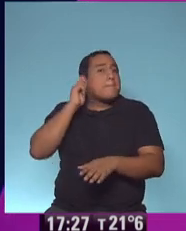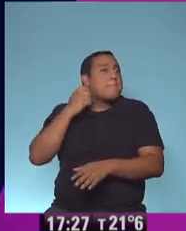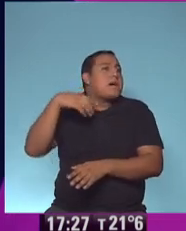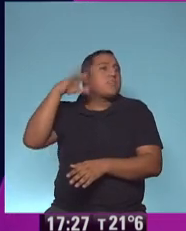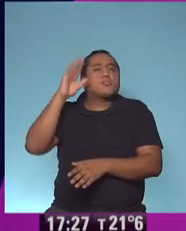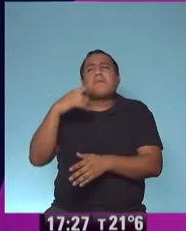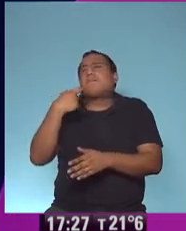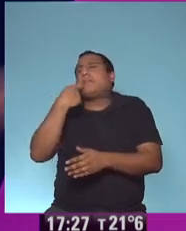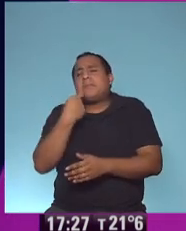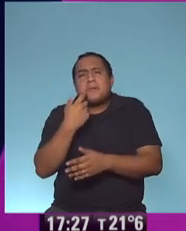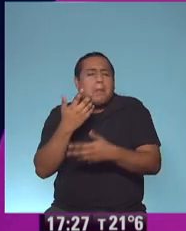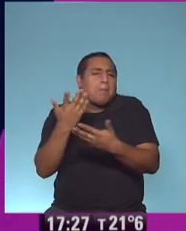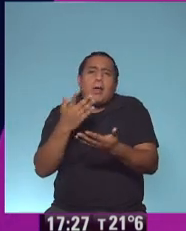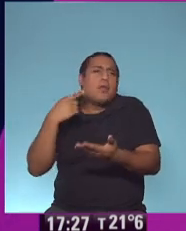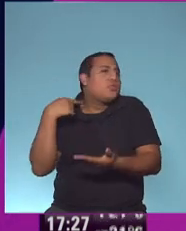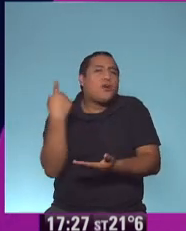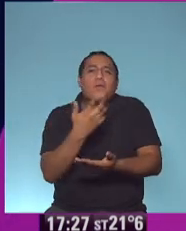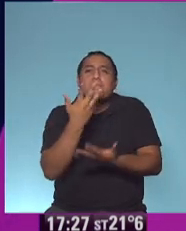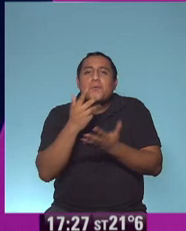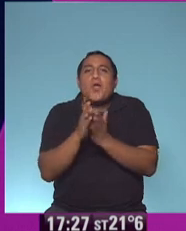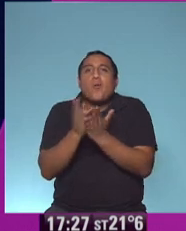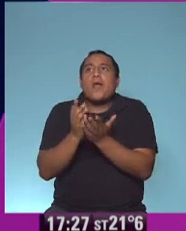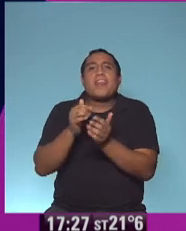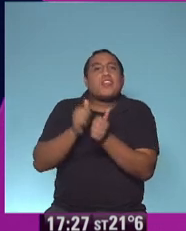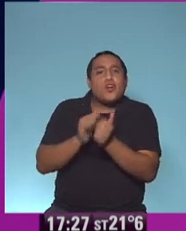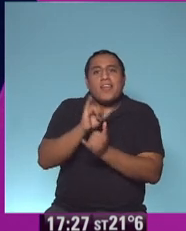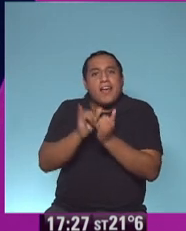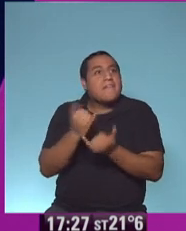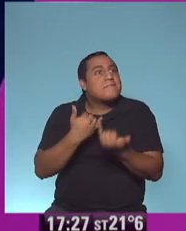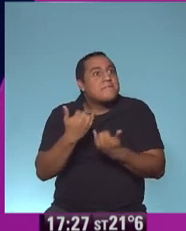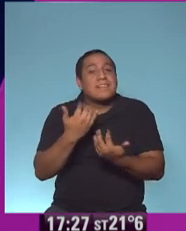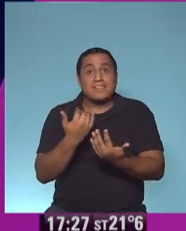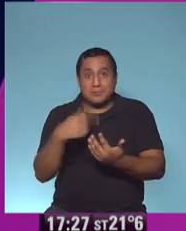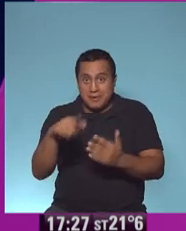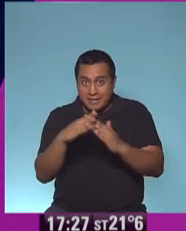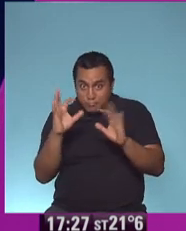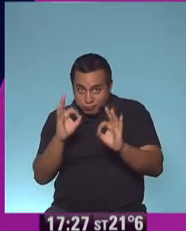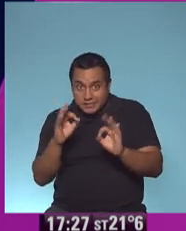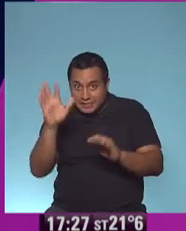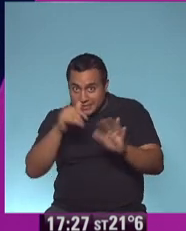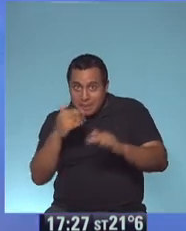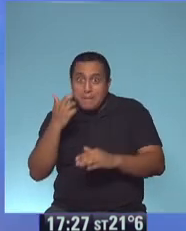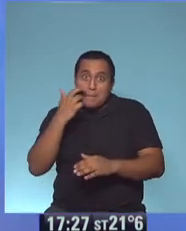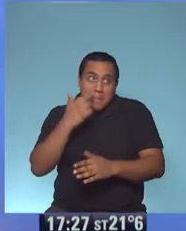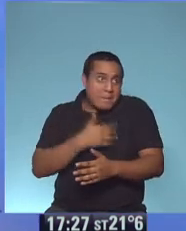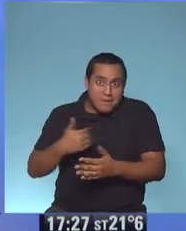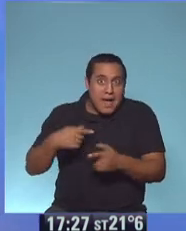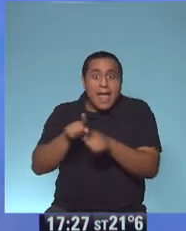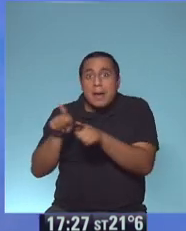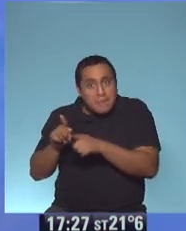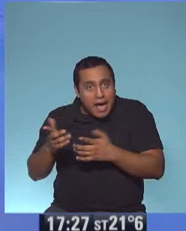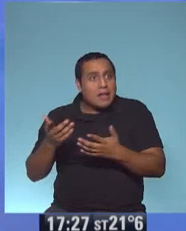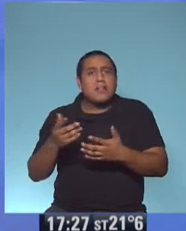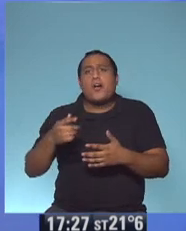ser un viejito, puede ser quien sea, y a todos nos encanta escuchar historias. Seguro. Así que, ¿están listos en casa? ¿Llamaste a mamá, llamaste a papá, llamaste a tus hermanos, llamaste